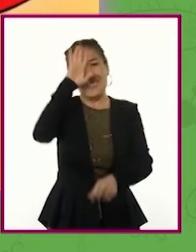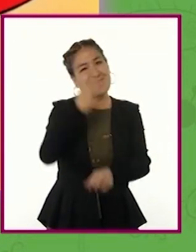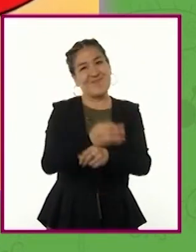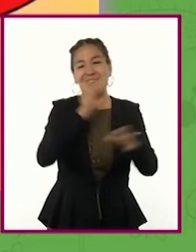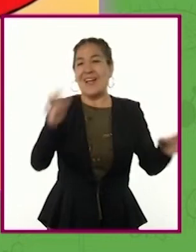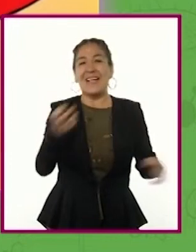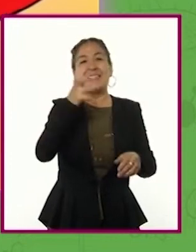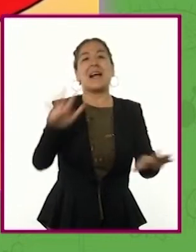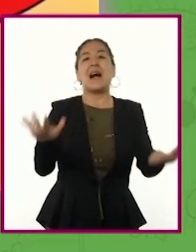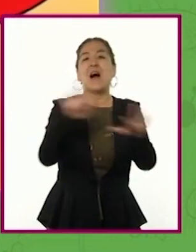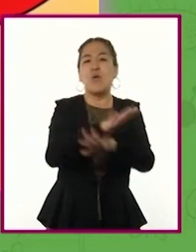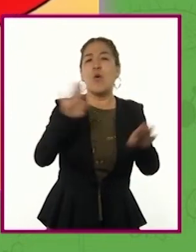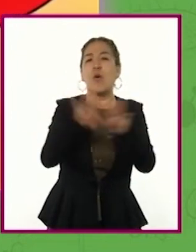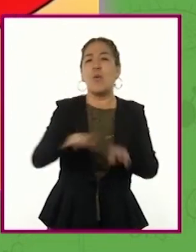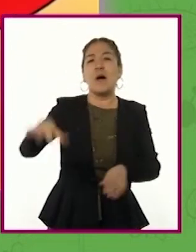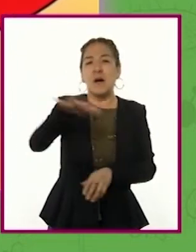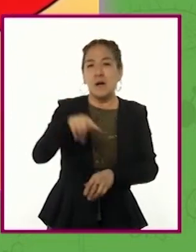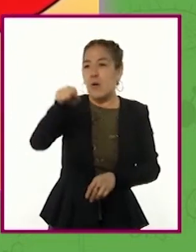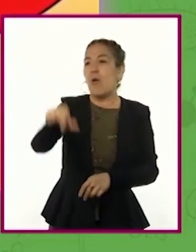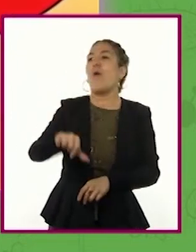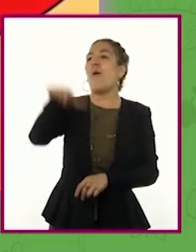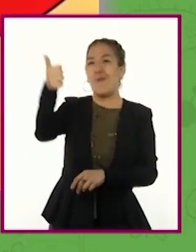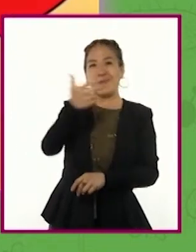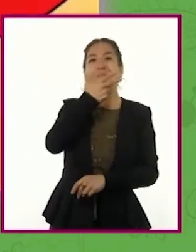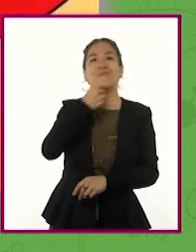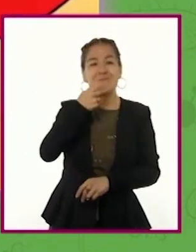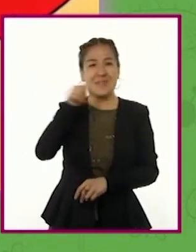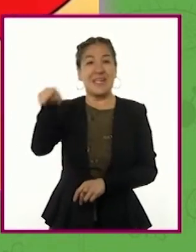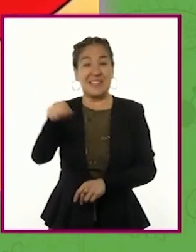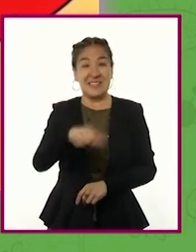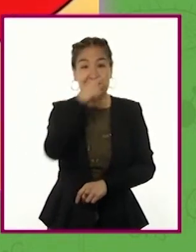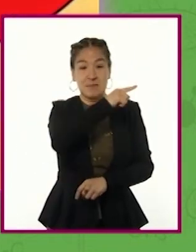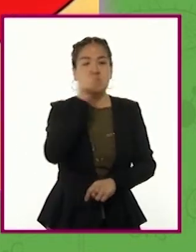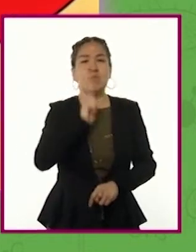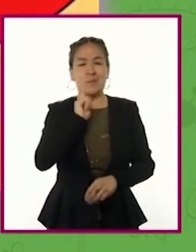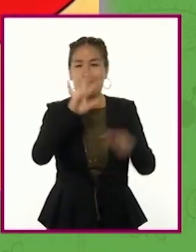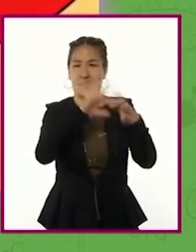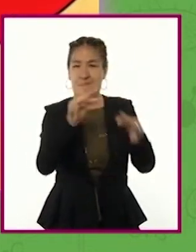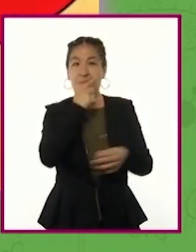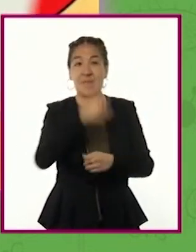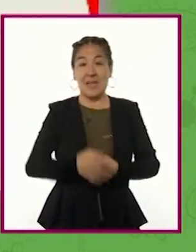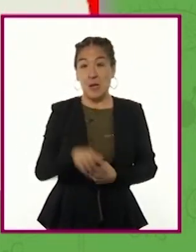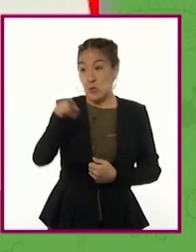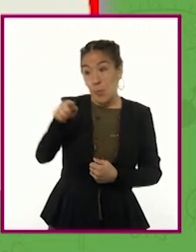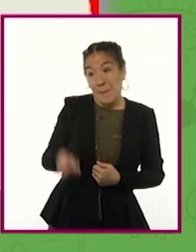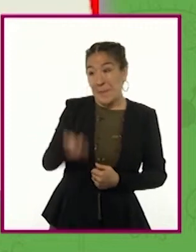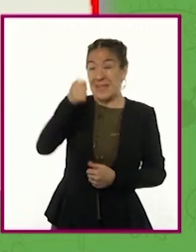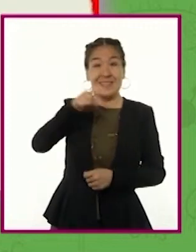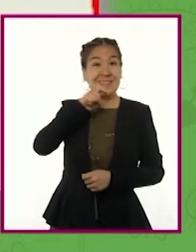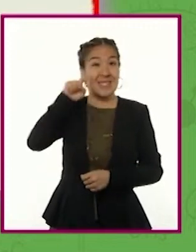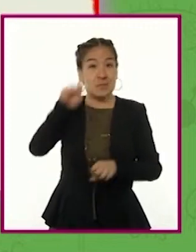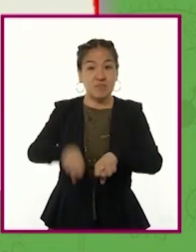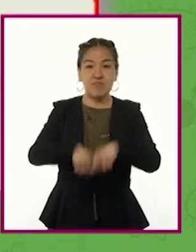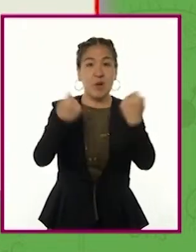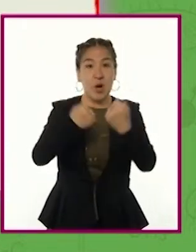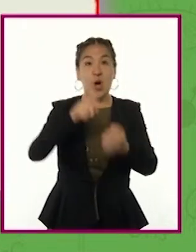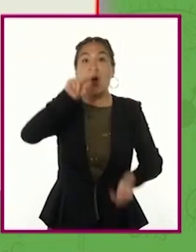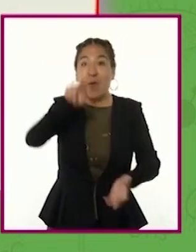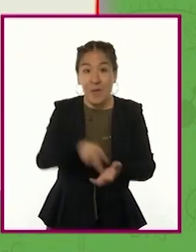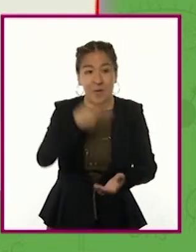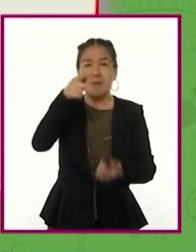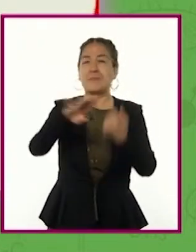para reconocer que no has estado con otros chicos. Una de ellas agregó que si es tu primera vez, no hay posibilidad de